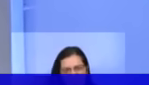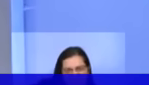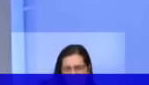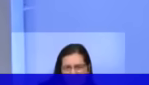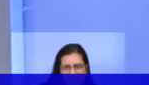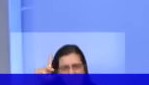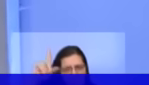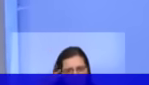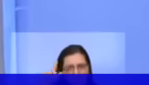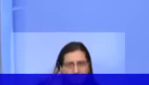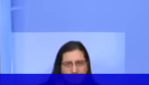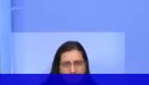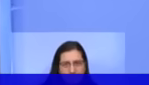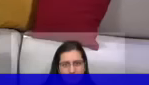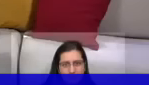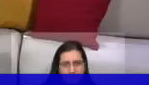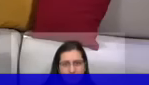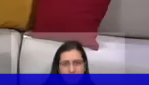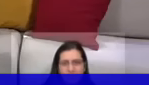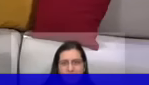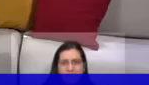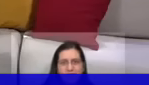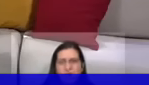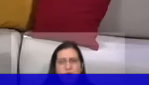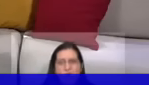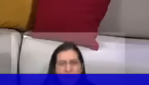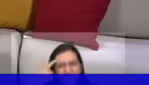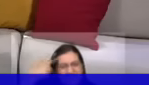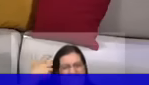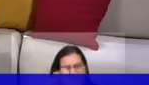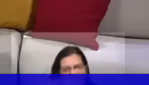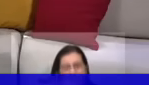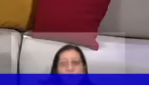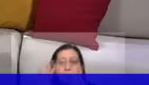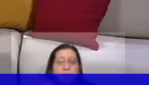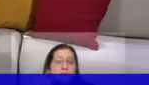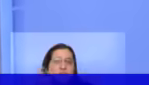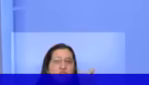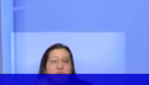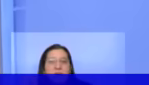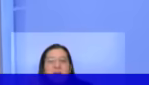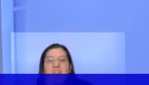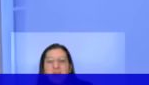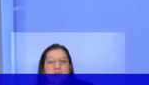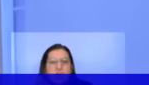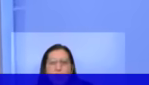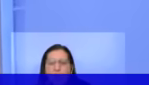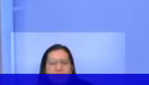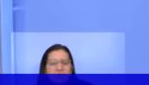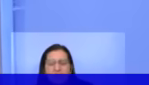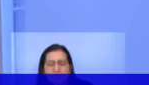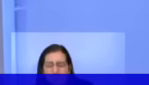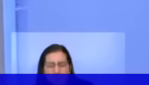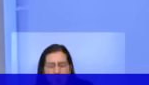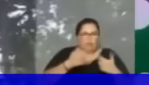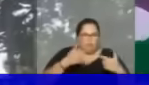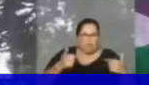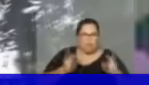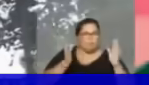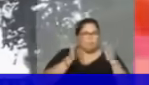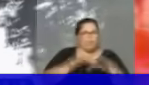ignorancia y un poco cerebro de parte de toda la gente que escribió ese tipo de comentarios, que la verdad lo único que da para